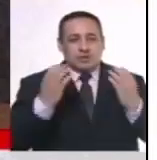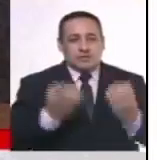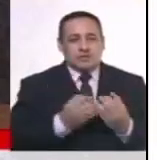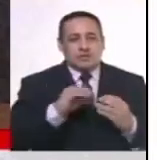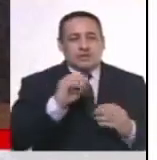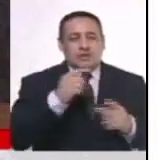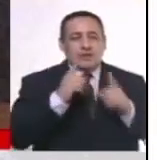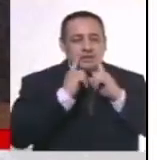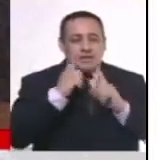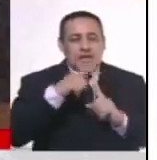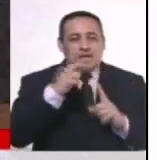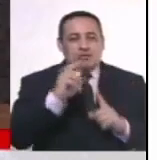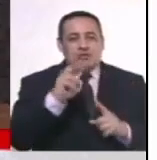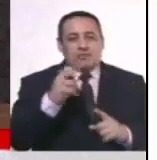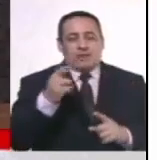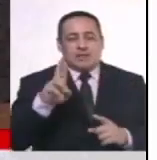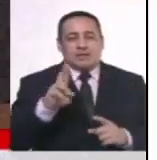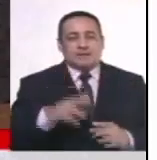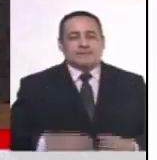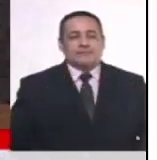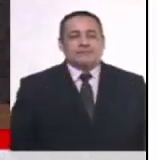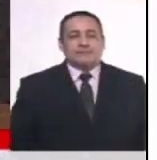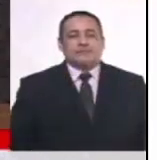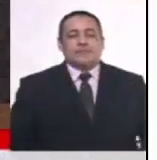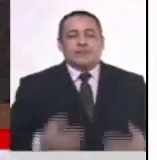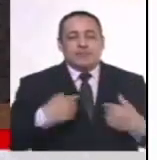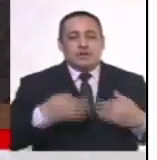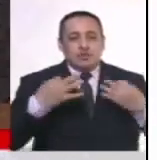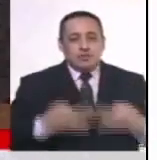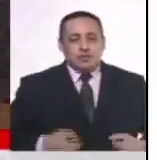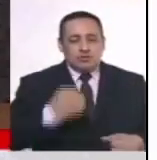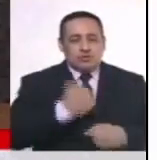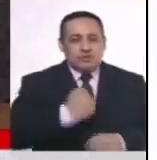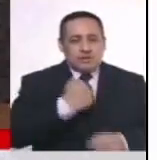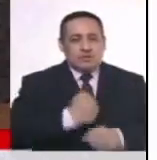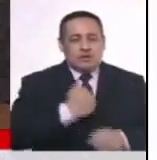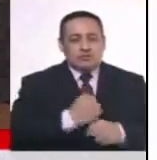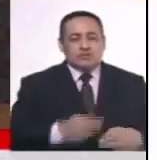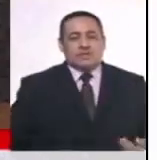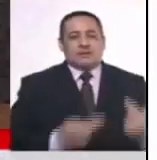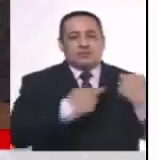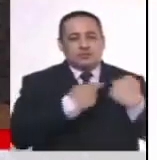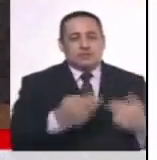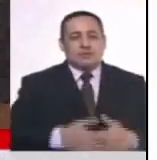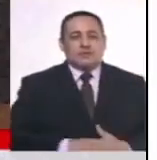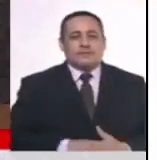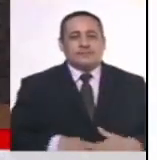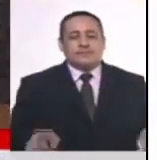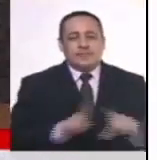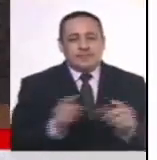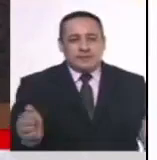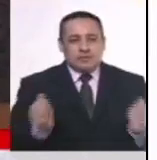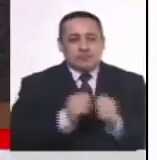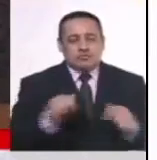Héctor Valer Pinto. Para cumplir con la labor encomendada